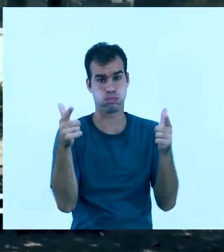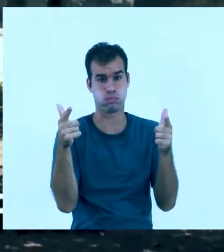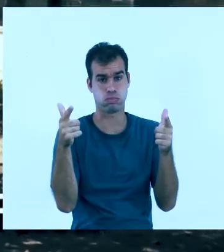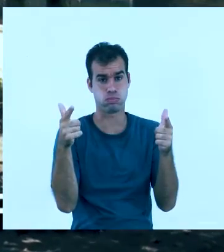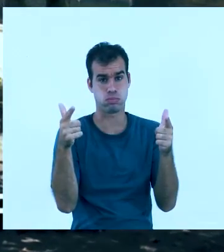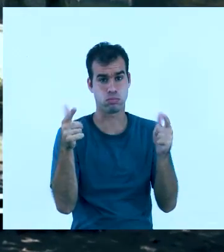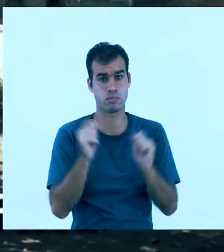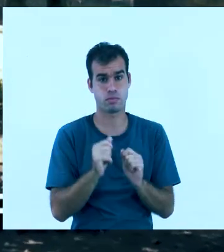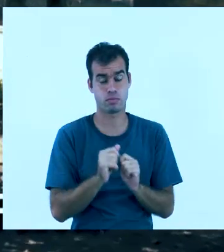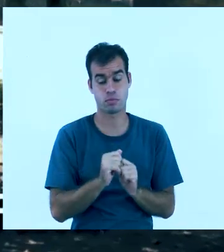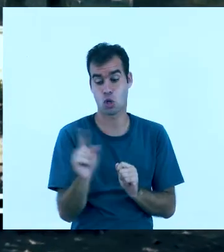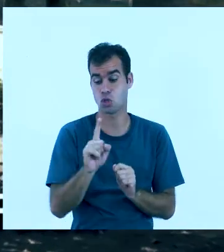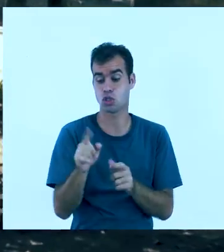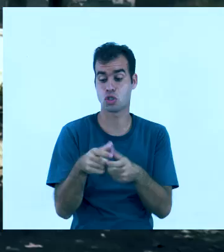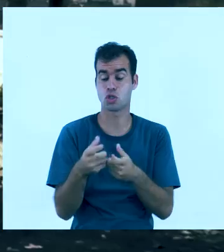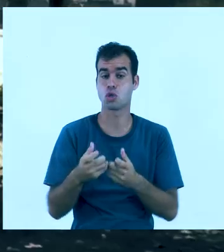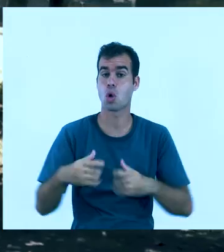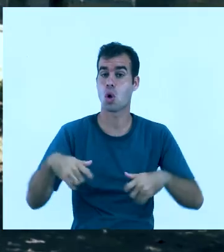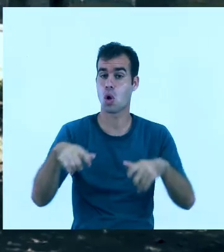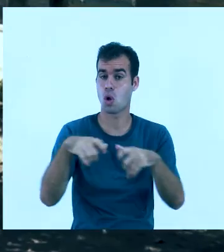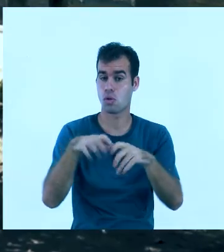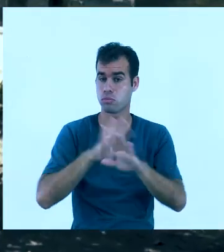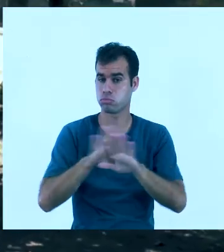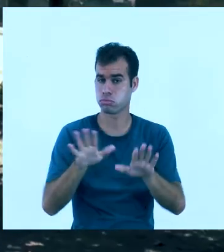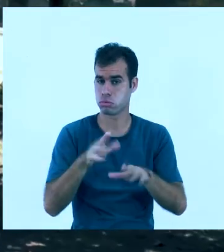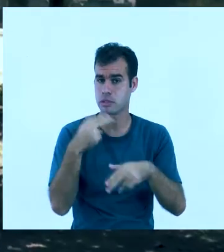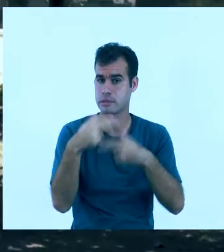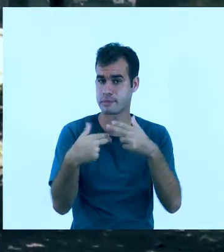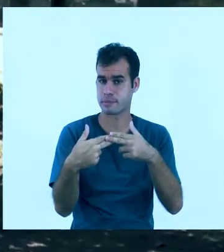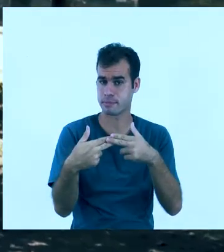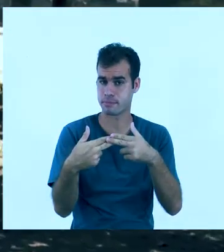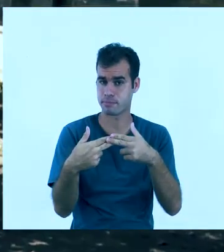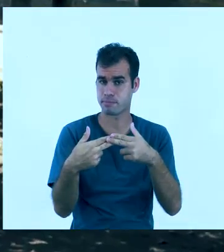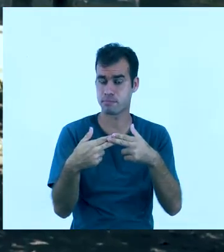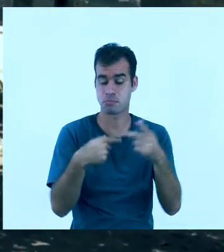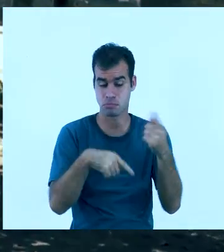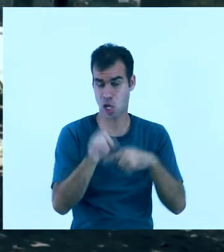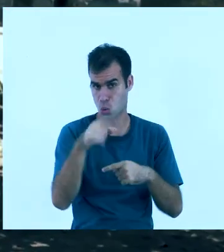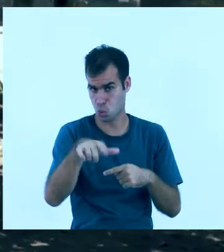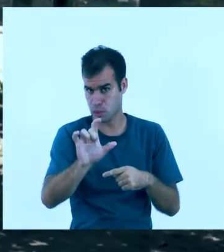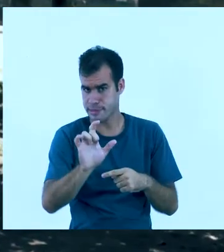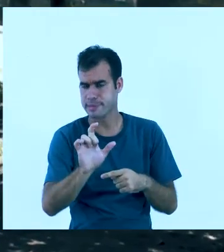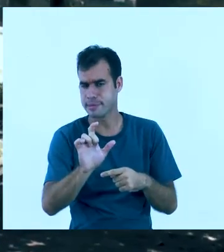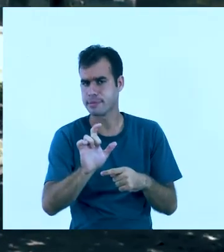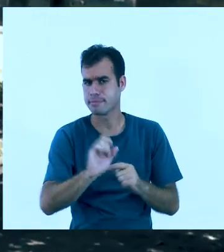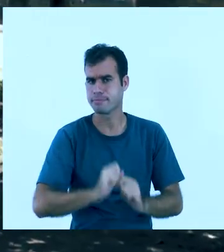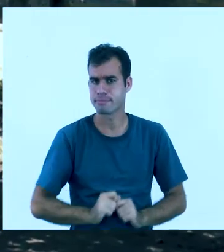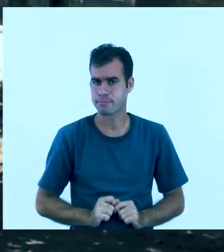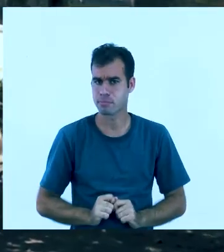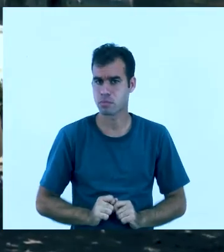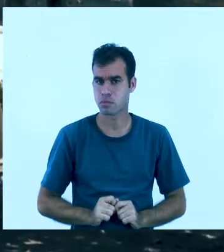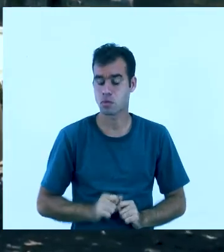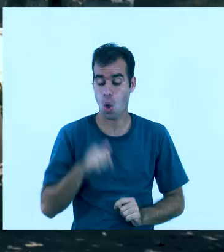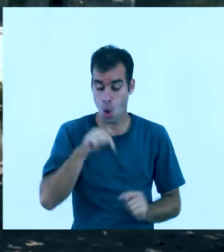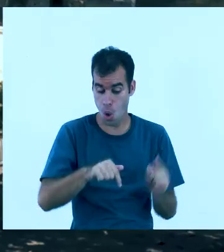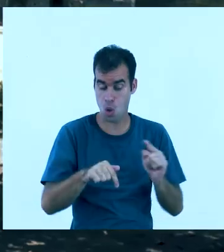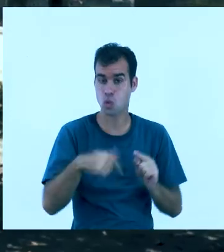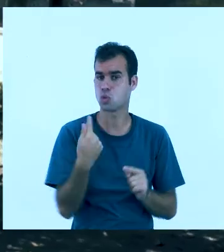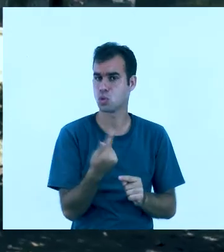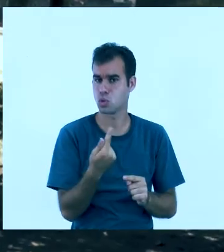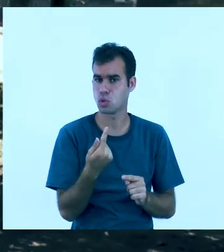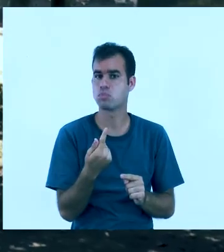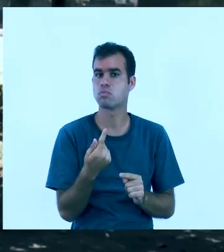momento, que lleva como nombre Onceno Congreso, en honor al propio nombre lo indica, el Onceno Congreso, Unión de Jóvenes Comunistas.